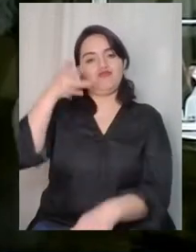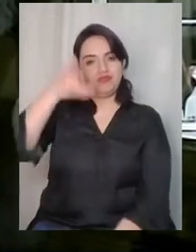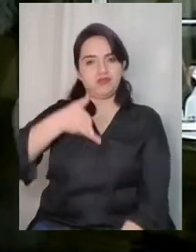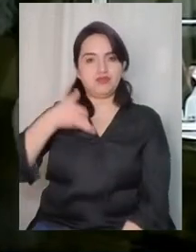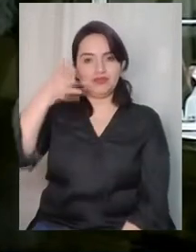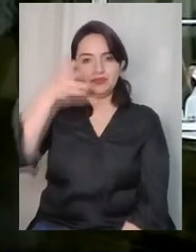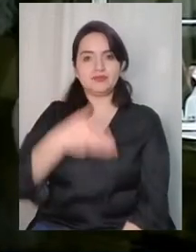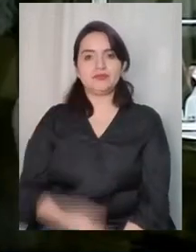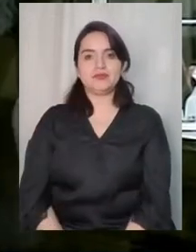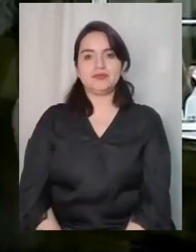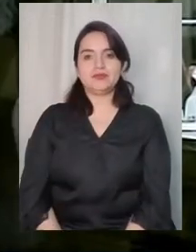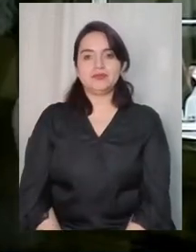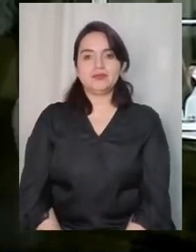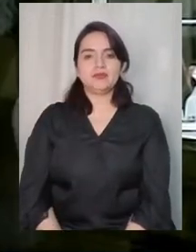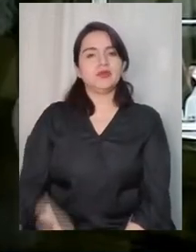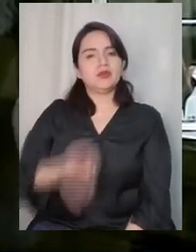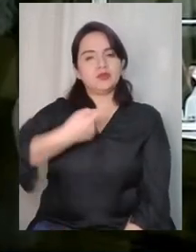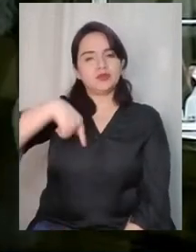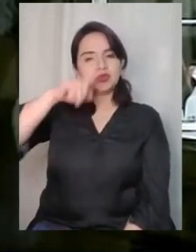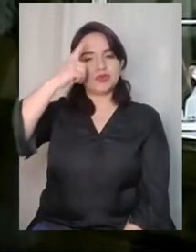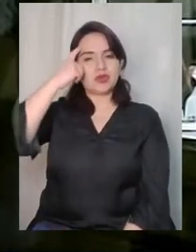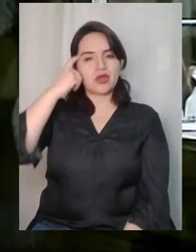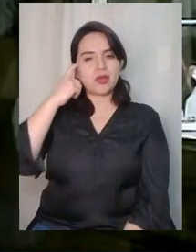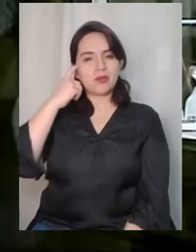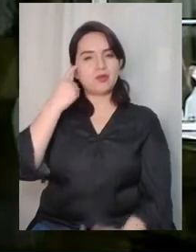esto es una oportunidad de mejorar